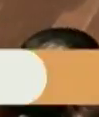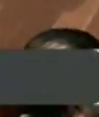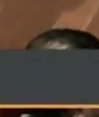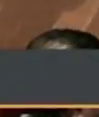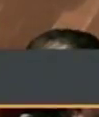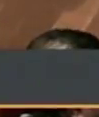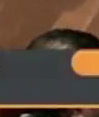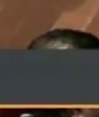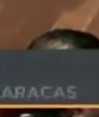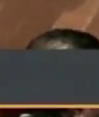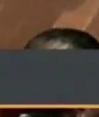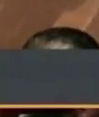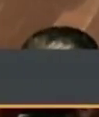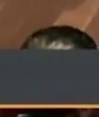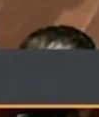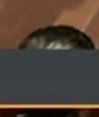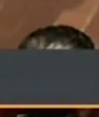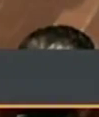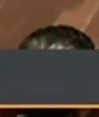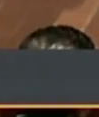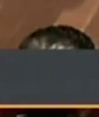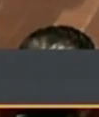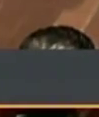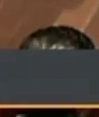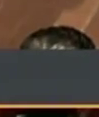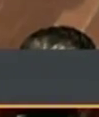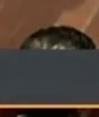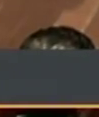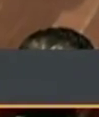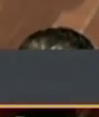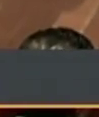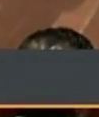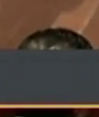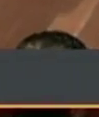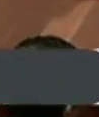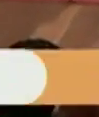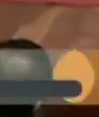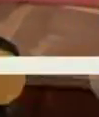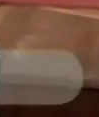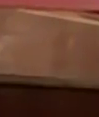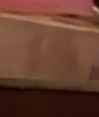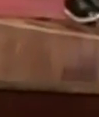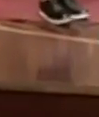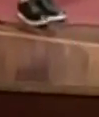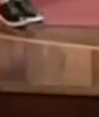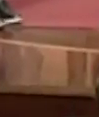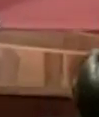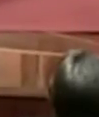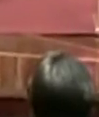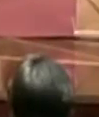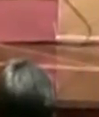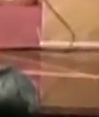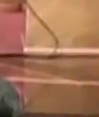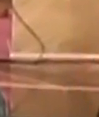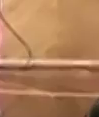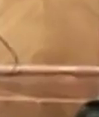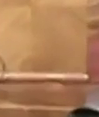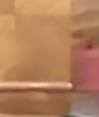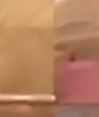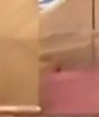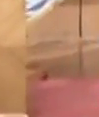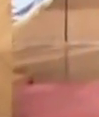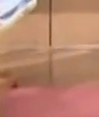rueda de prensa para informar cómo avanzan ciertos casos que lleva adelante este organismo. Vamos a escuchar entonces sus declaraciones.